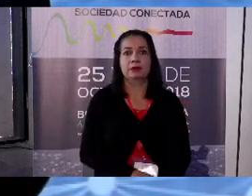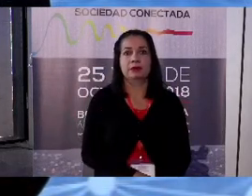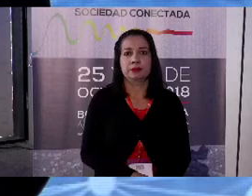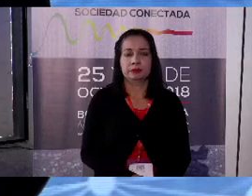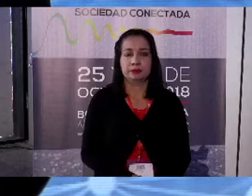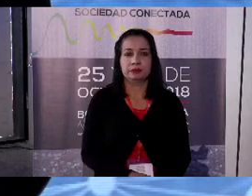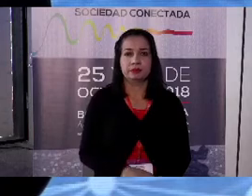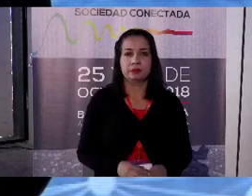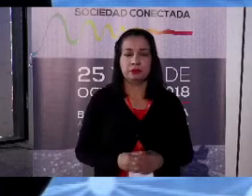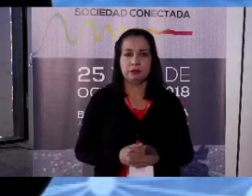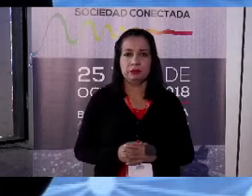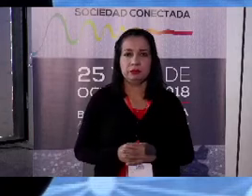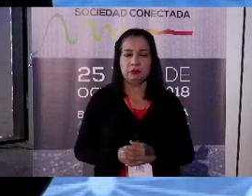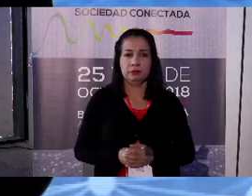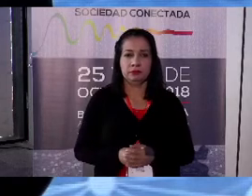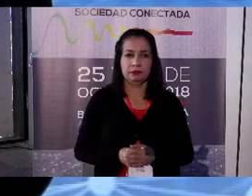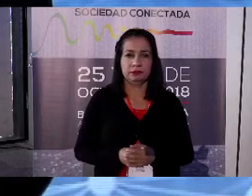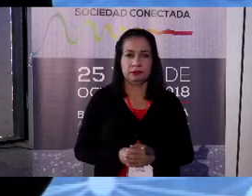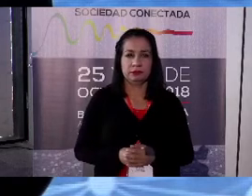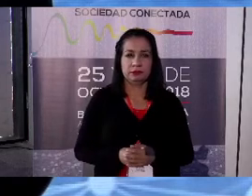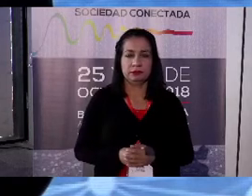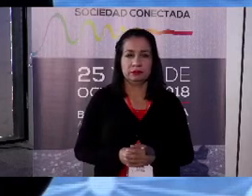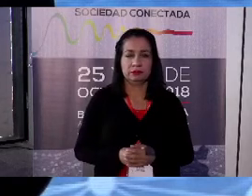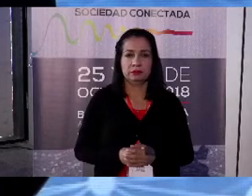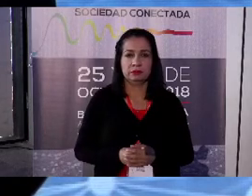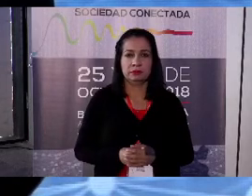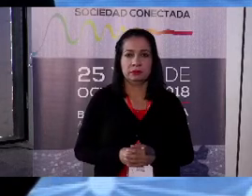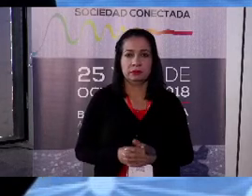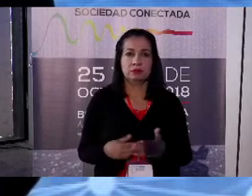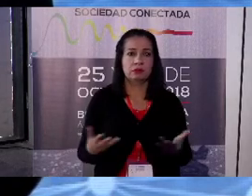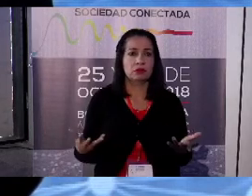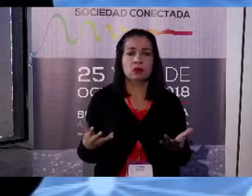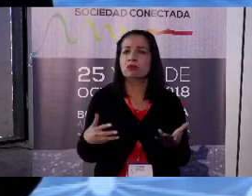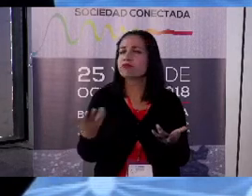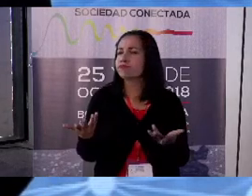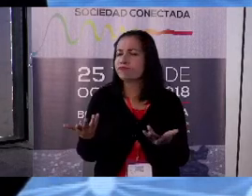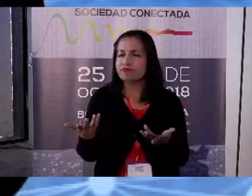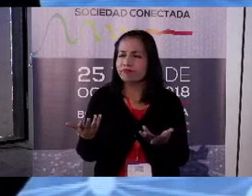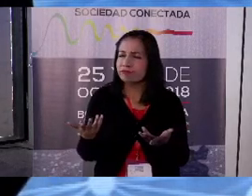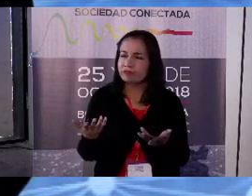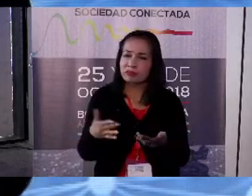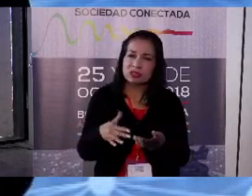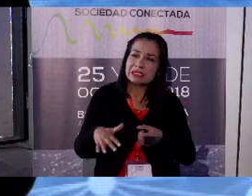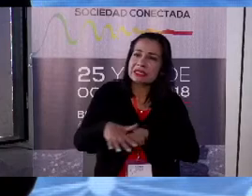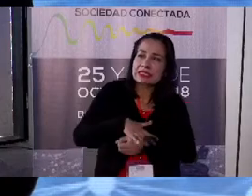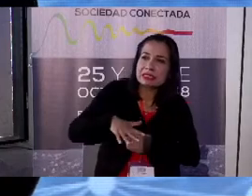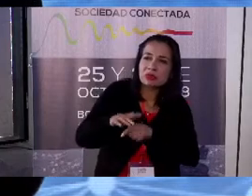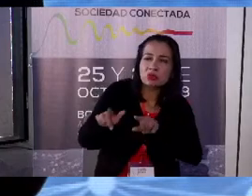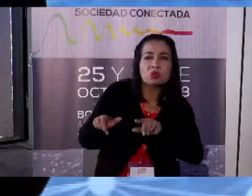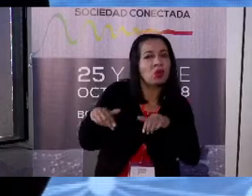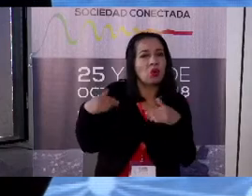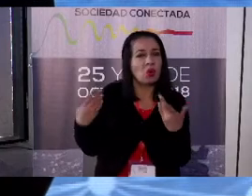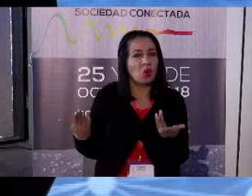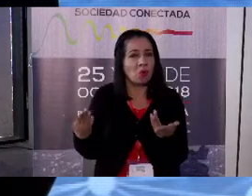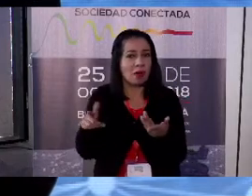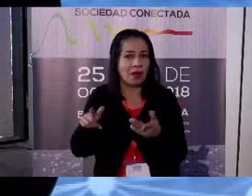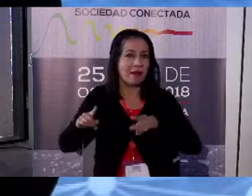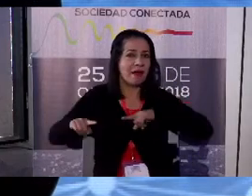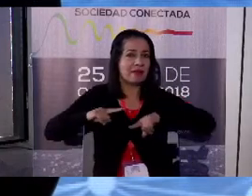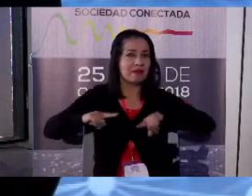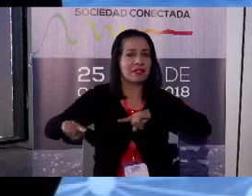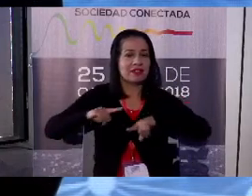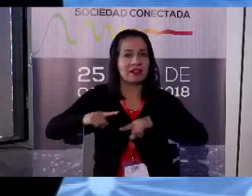tamaño Entonces qué es lo que sucede Qué es qu está haciendo la administración